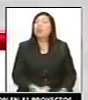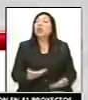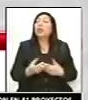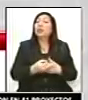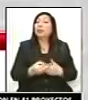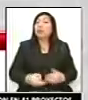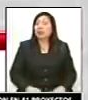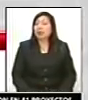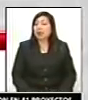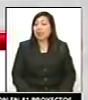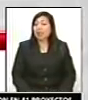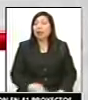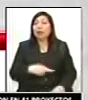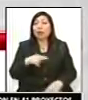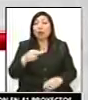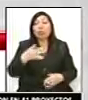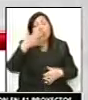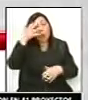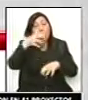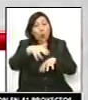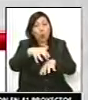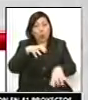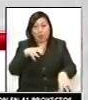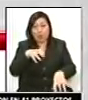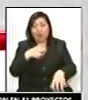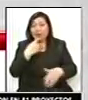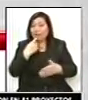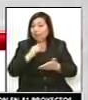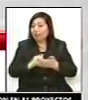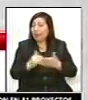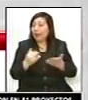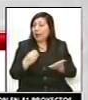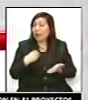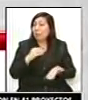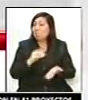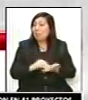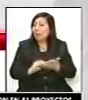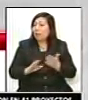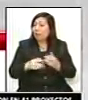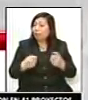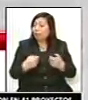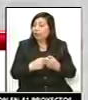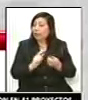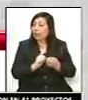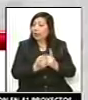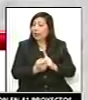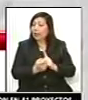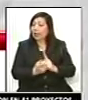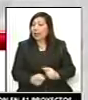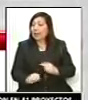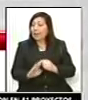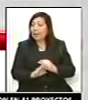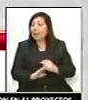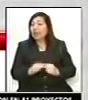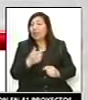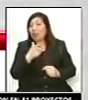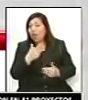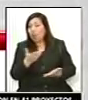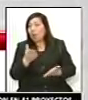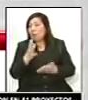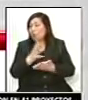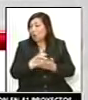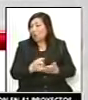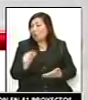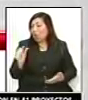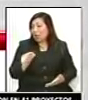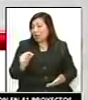provincia de Pachitea, región Huánuco, con la finalidad de obtener mayores fuentes de energía renovable a base de agua a un menor